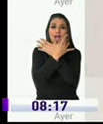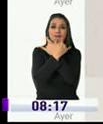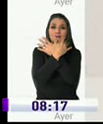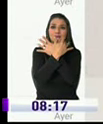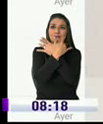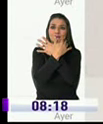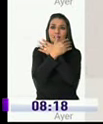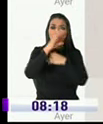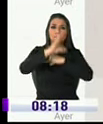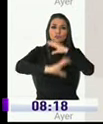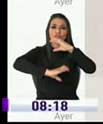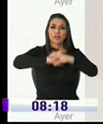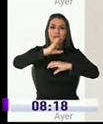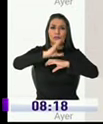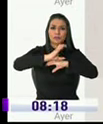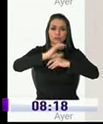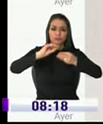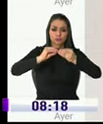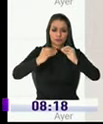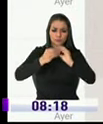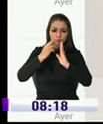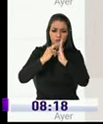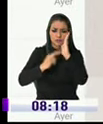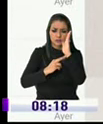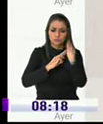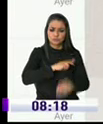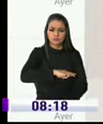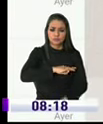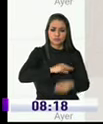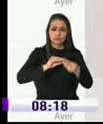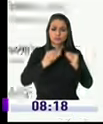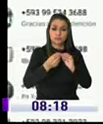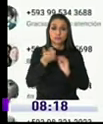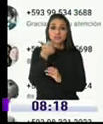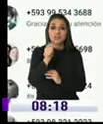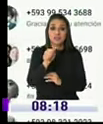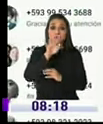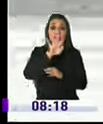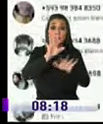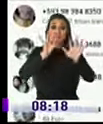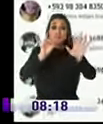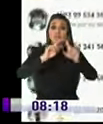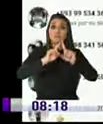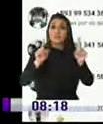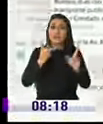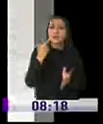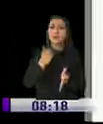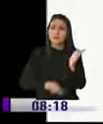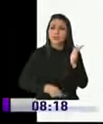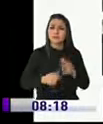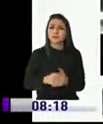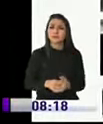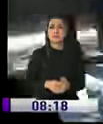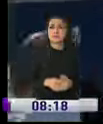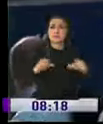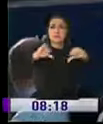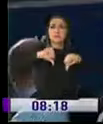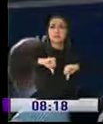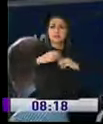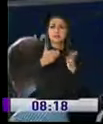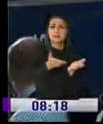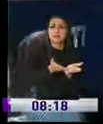al Congreso, tiene número de registro municipal 1047, pero no nos dice qué es lo que pasa. A ver, veamos las fotografías. Ese